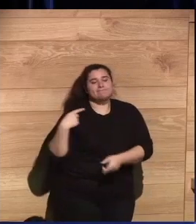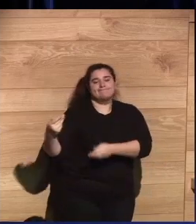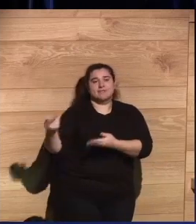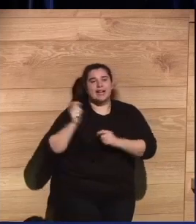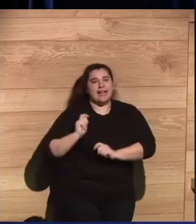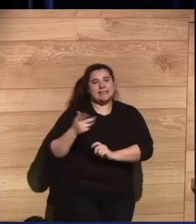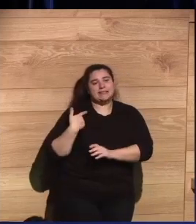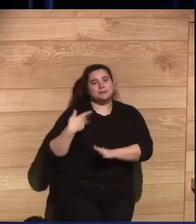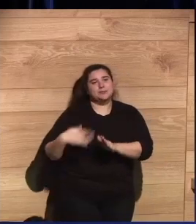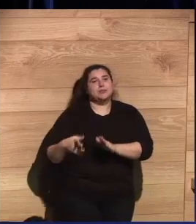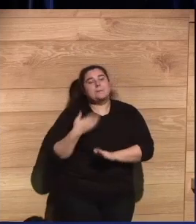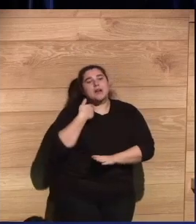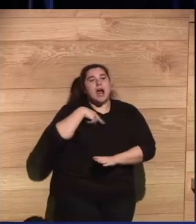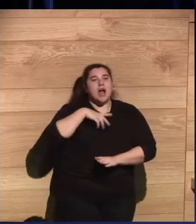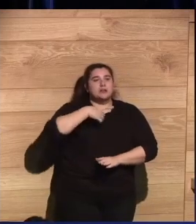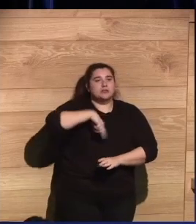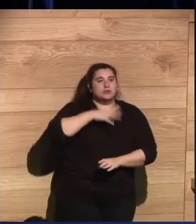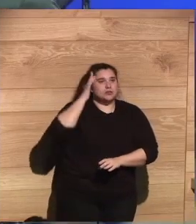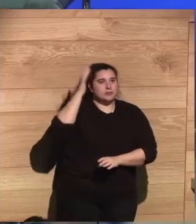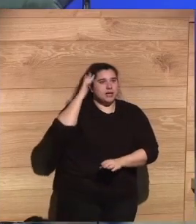poder seguir sintiendo e imaginando.